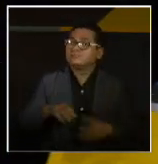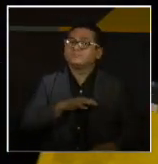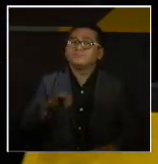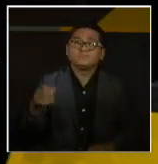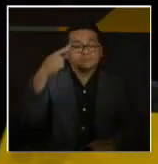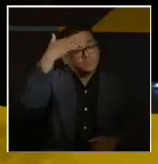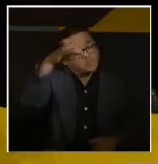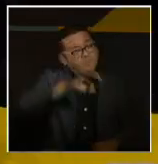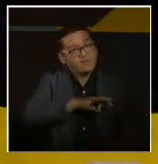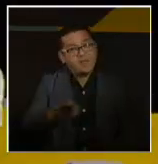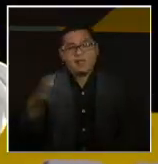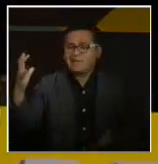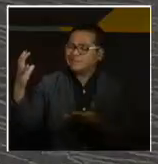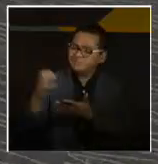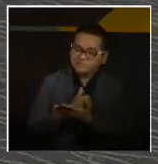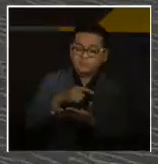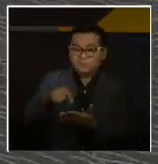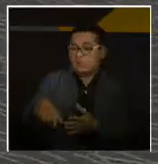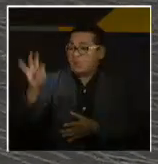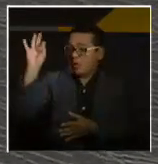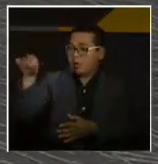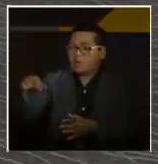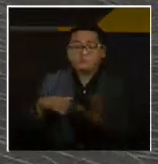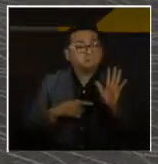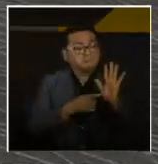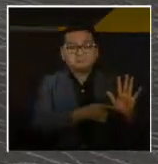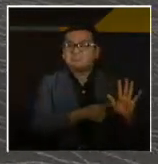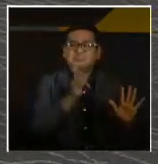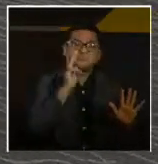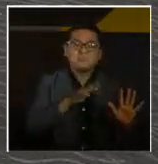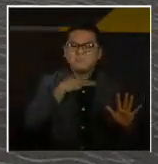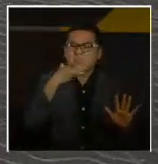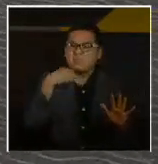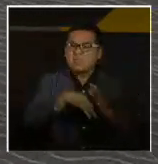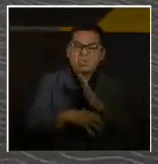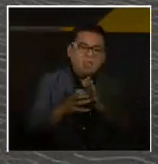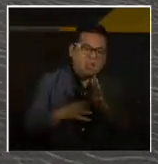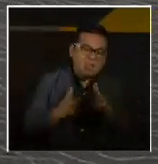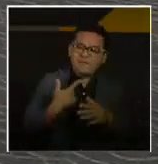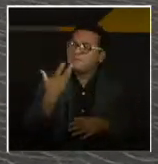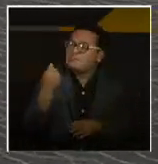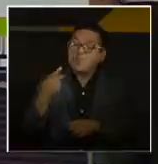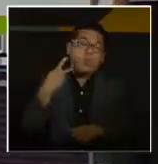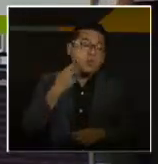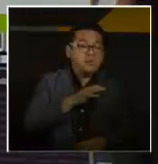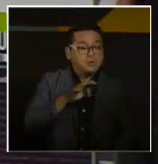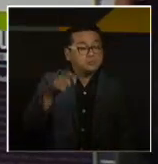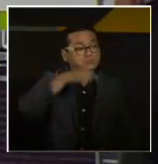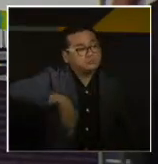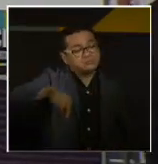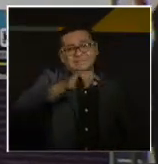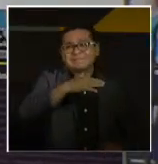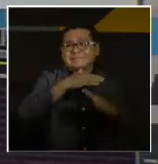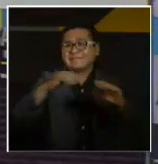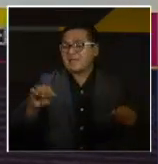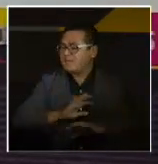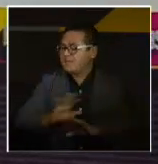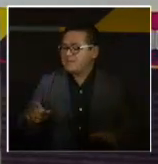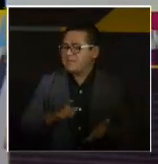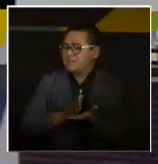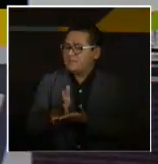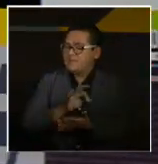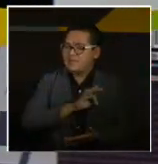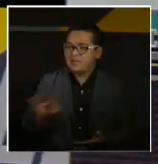empresario sepa que ganó la obra sin meter la mano en ningún funcionario, por lo tanto nadie tenía